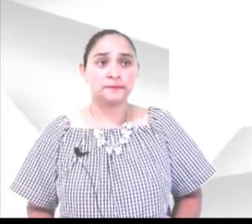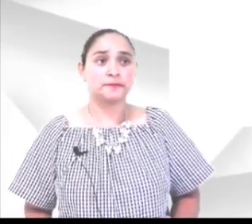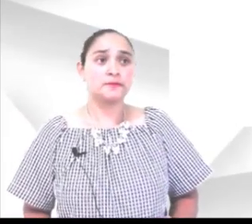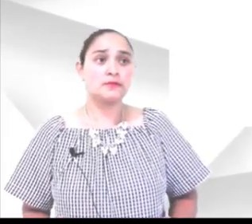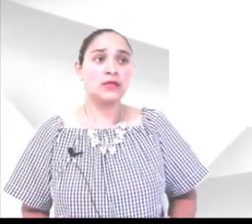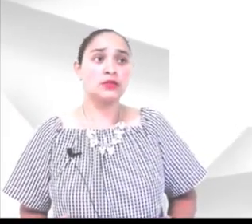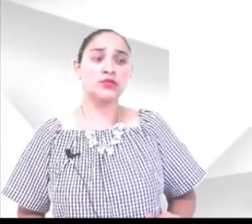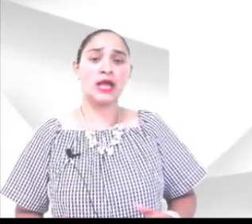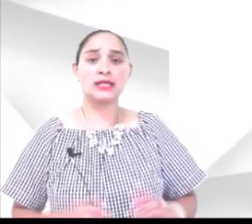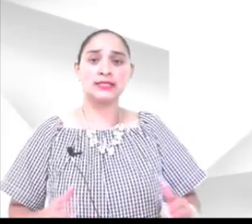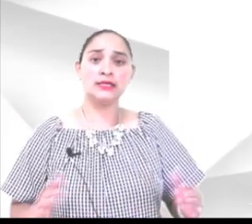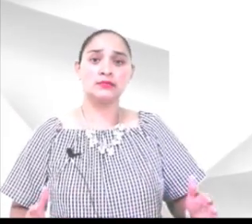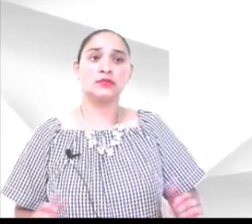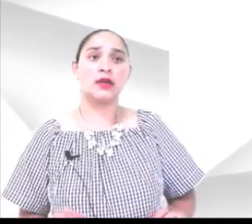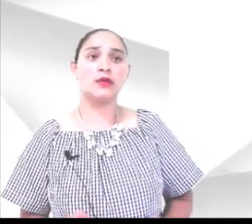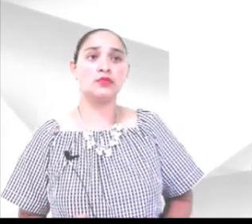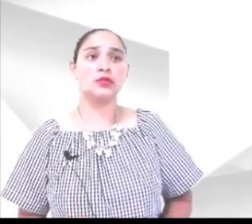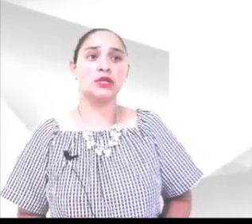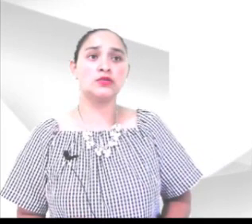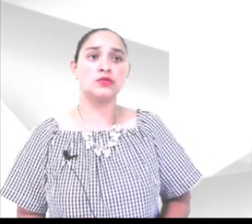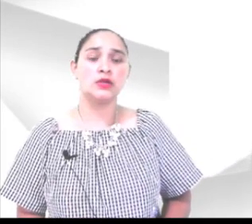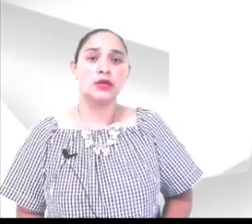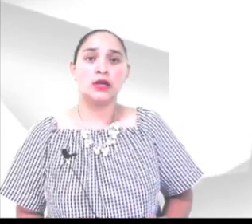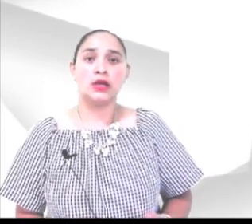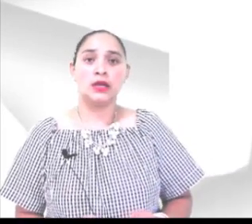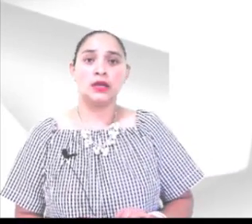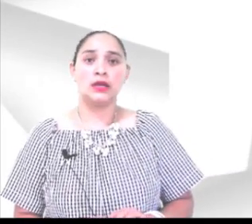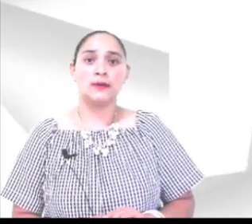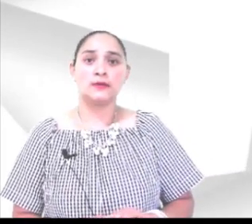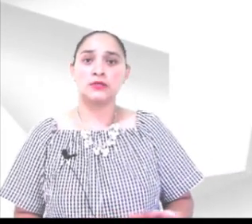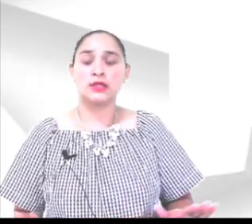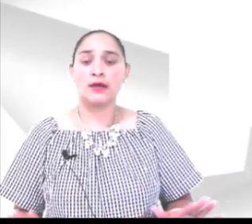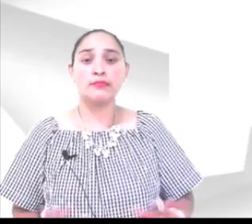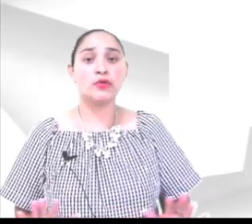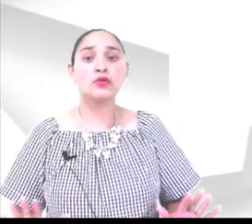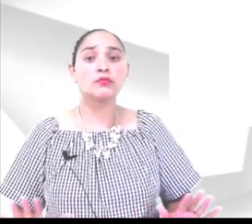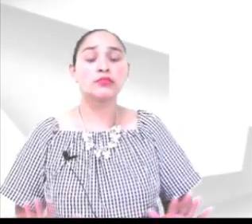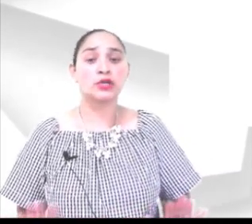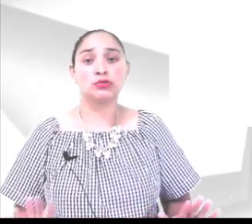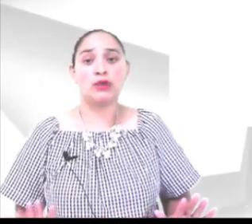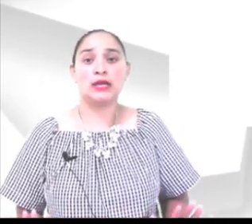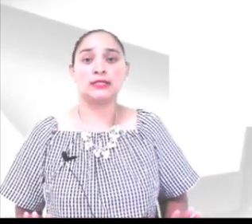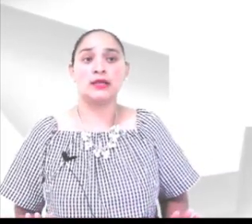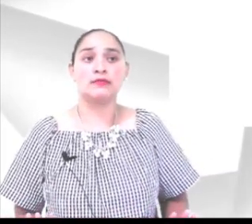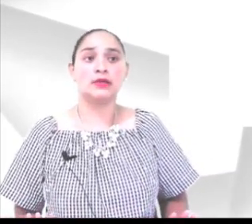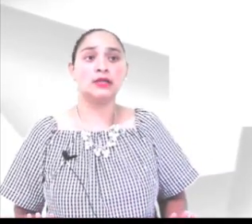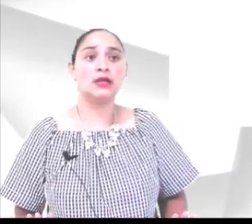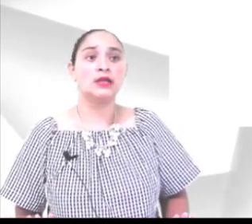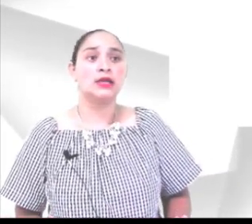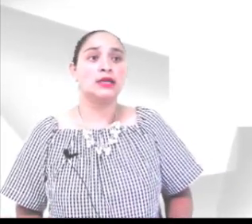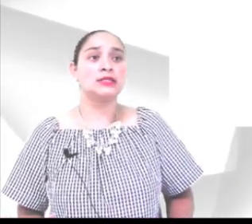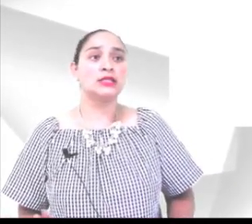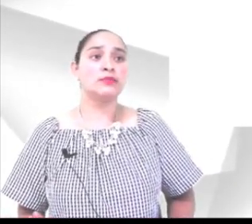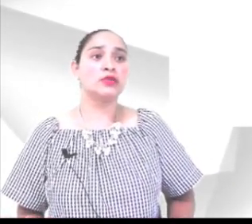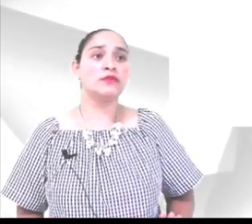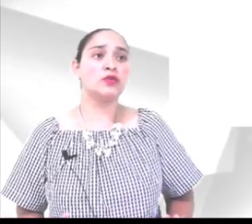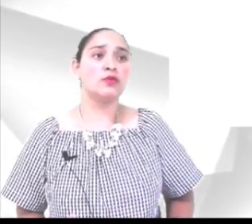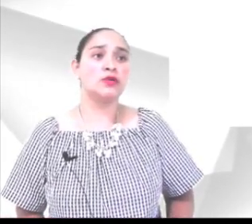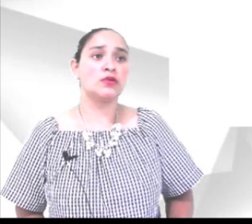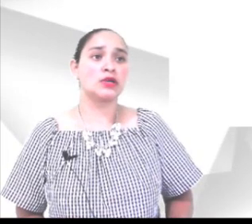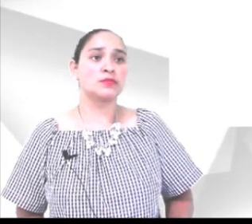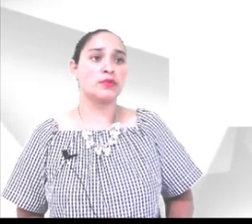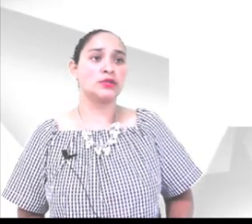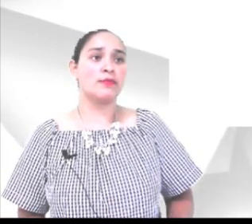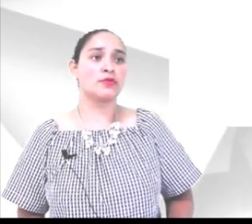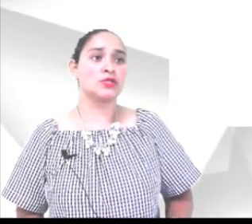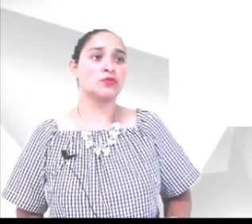lamentables. Entonces, así, cada uno de esos se dan por naturaleza, ¿verdad? Este tipo de